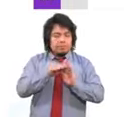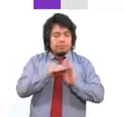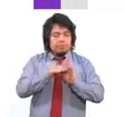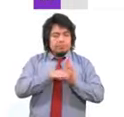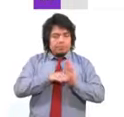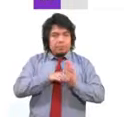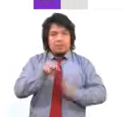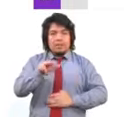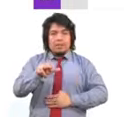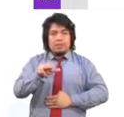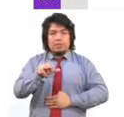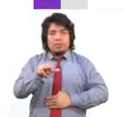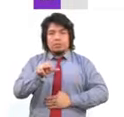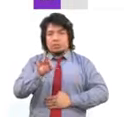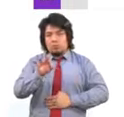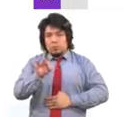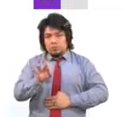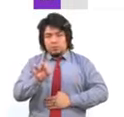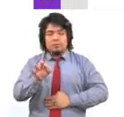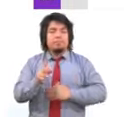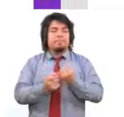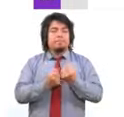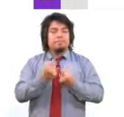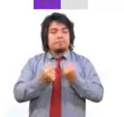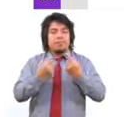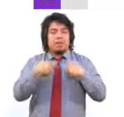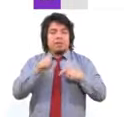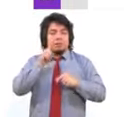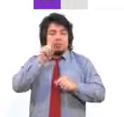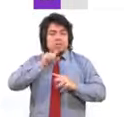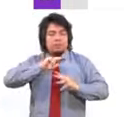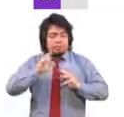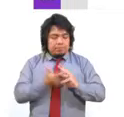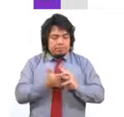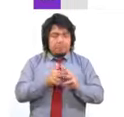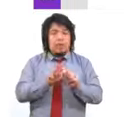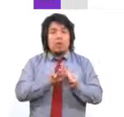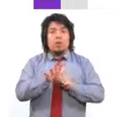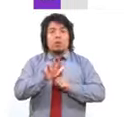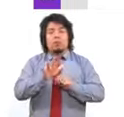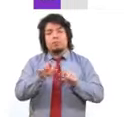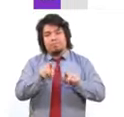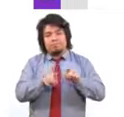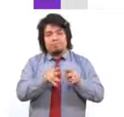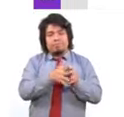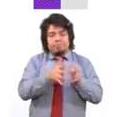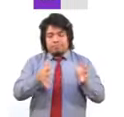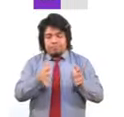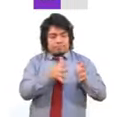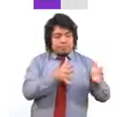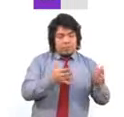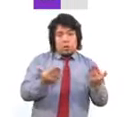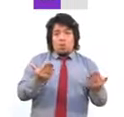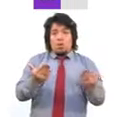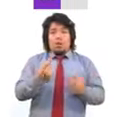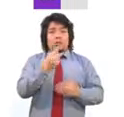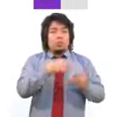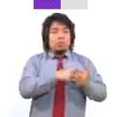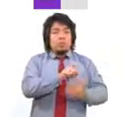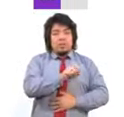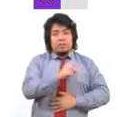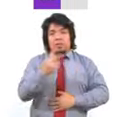del 18% en los casos de feminicidio con respecto al mismo periodo del año 2020. Pero